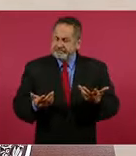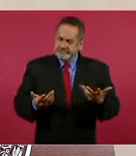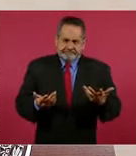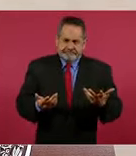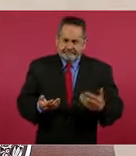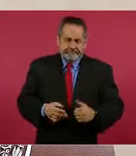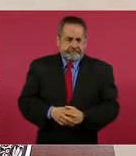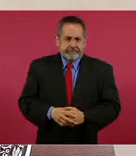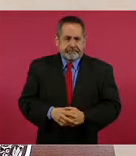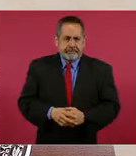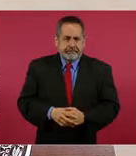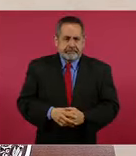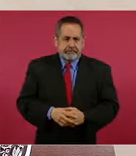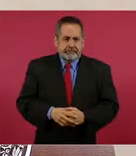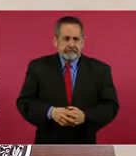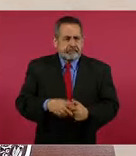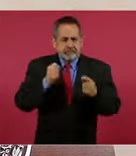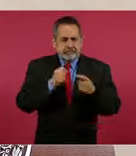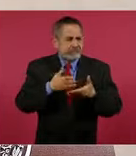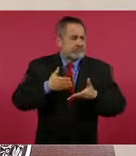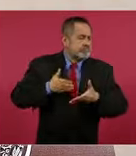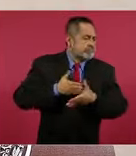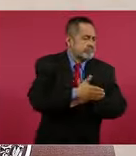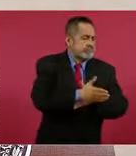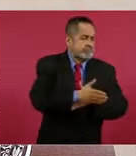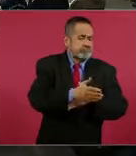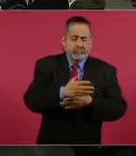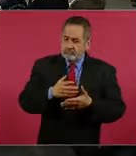de que pasan